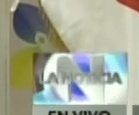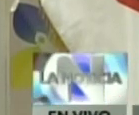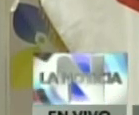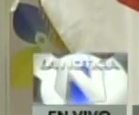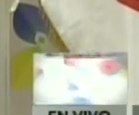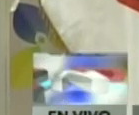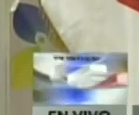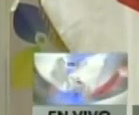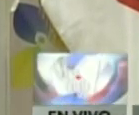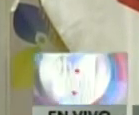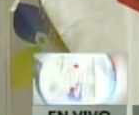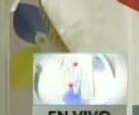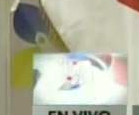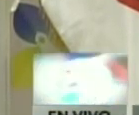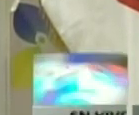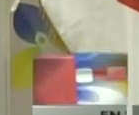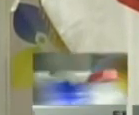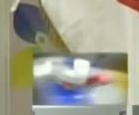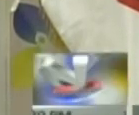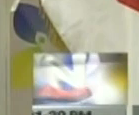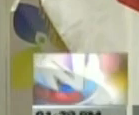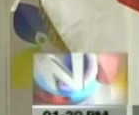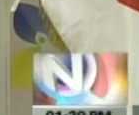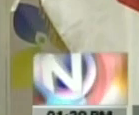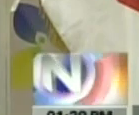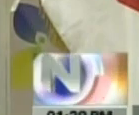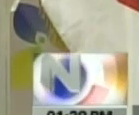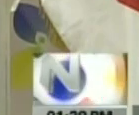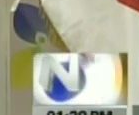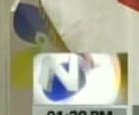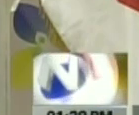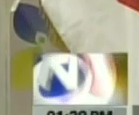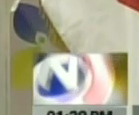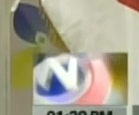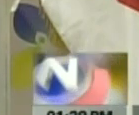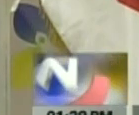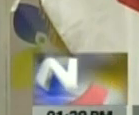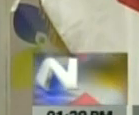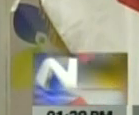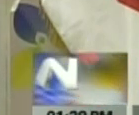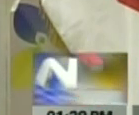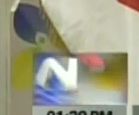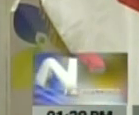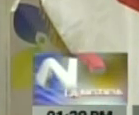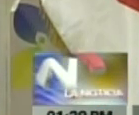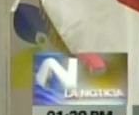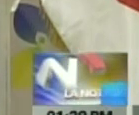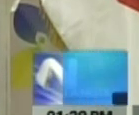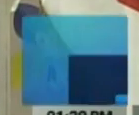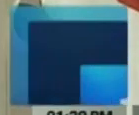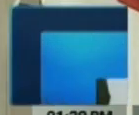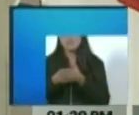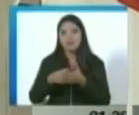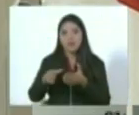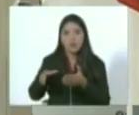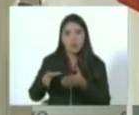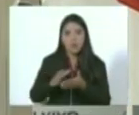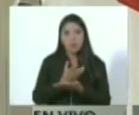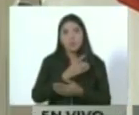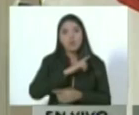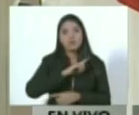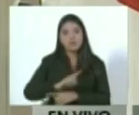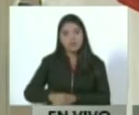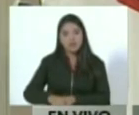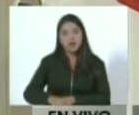últimos días. En ocasión a la activación del comando antigolpe ordenado por